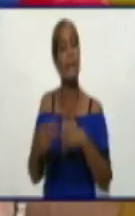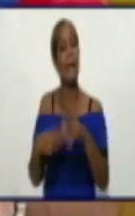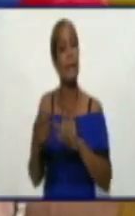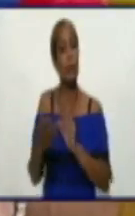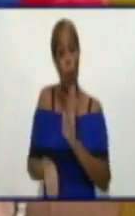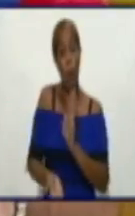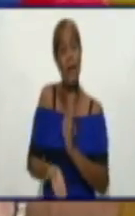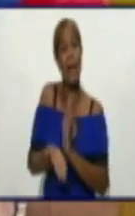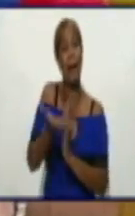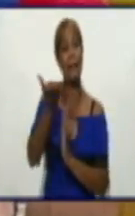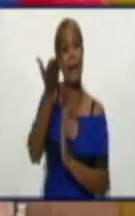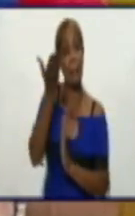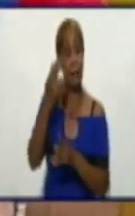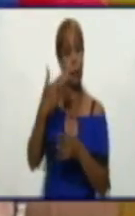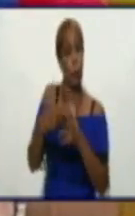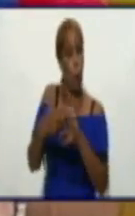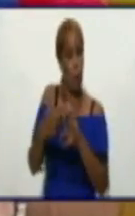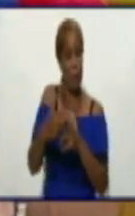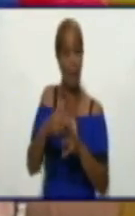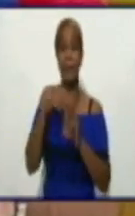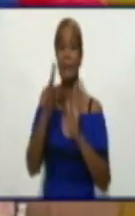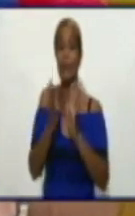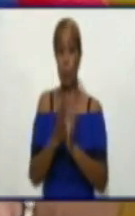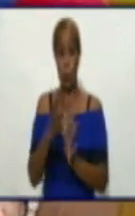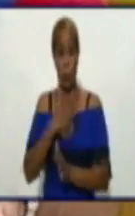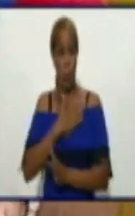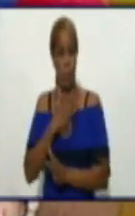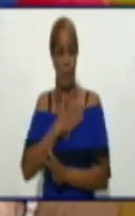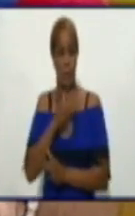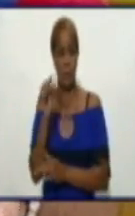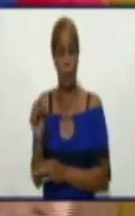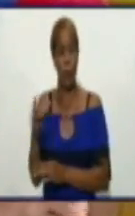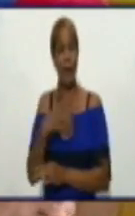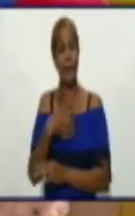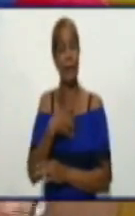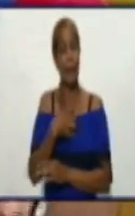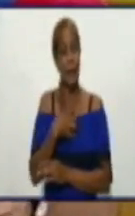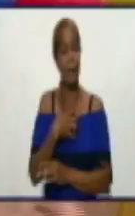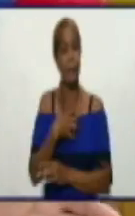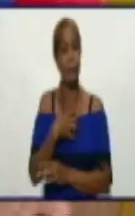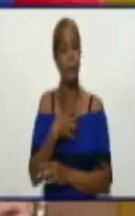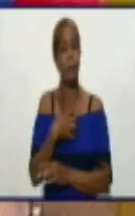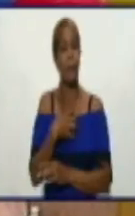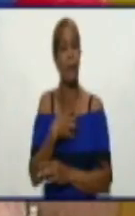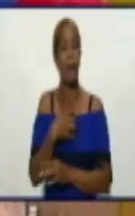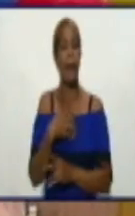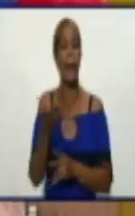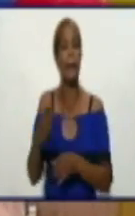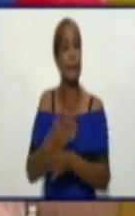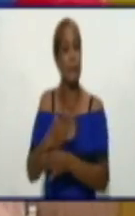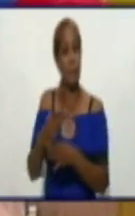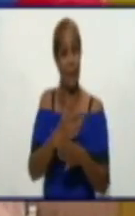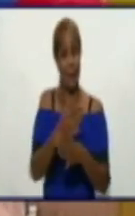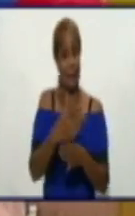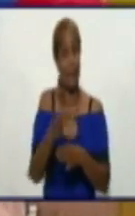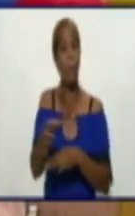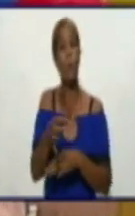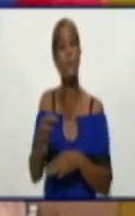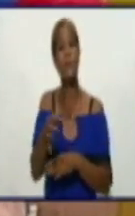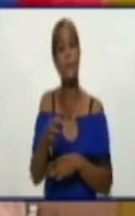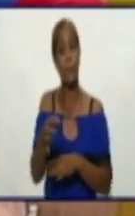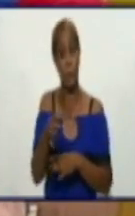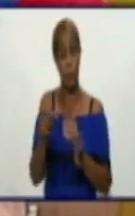existen en la provincia y que venían ya funcionando de manera regular en los diferentes territorios nuestros, y que